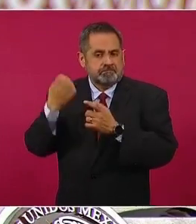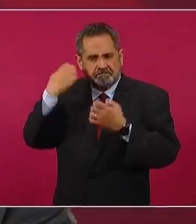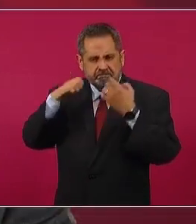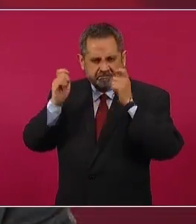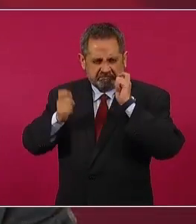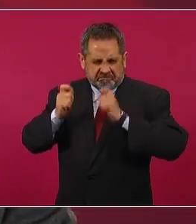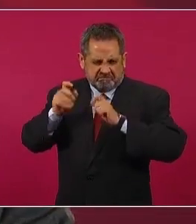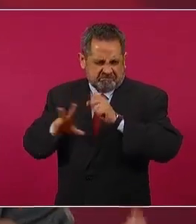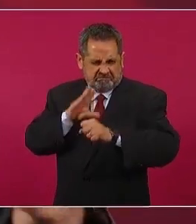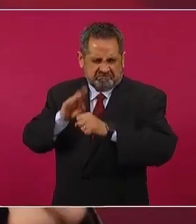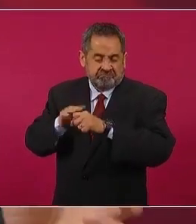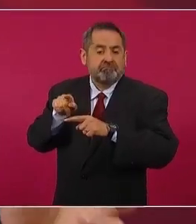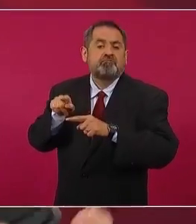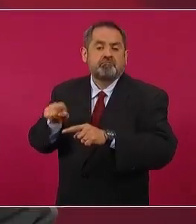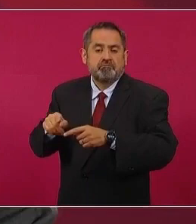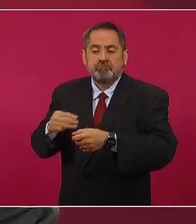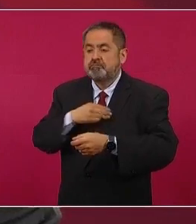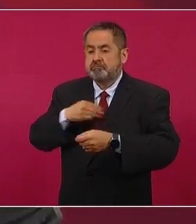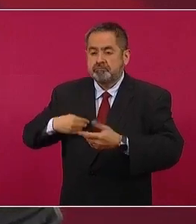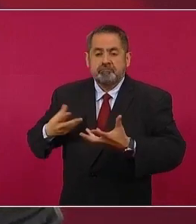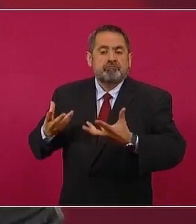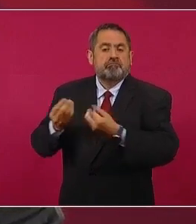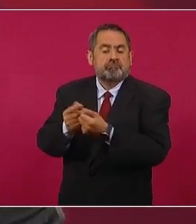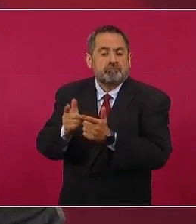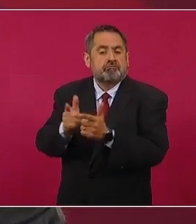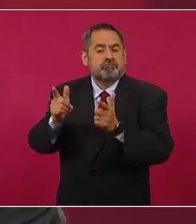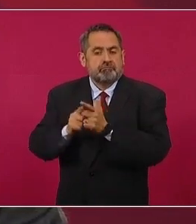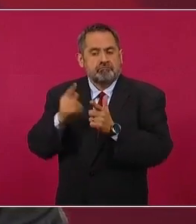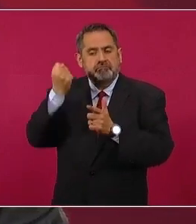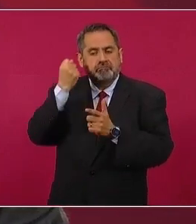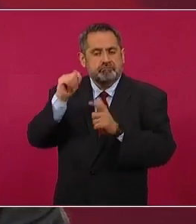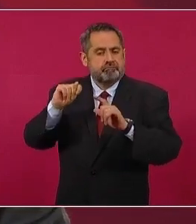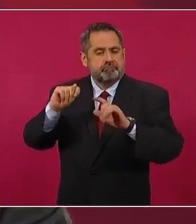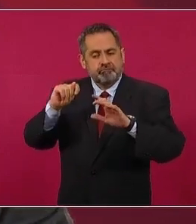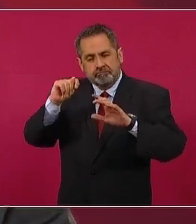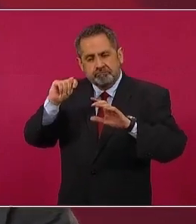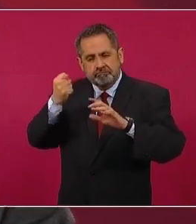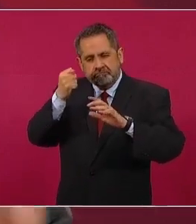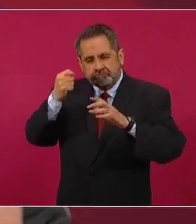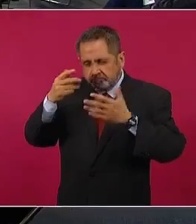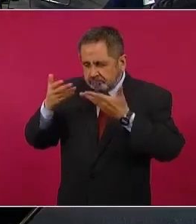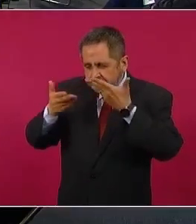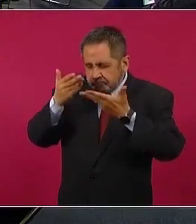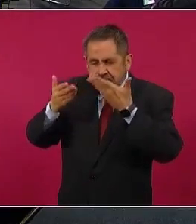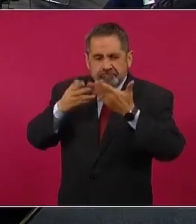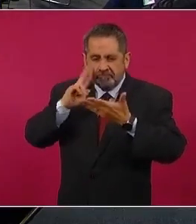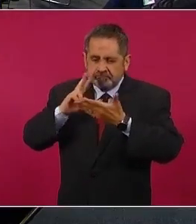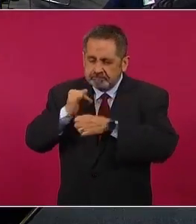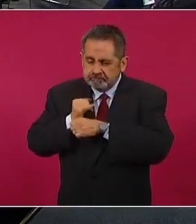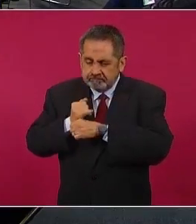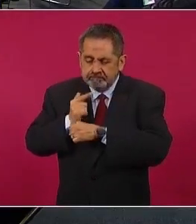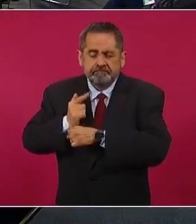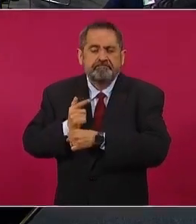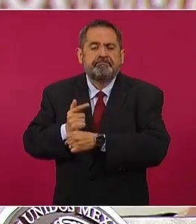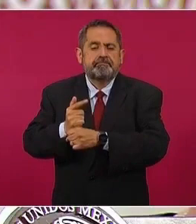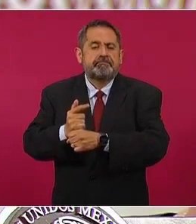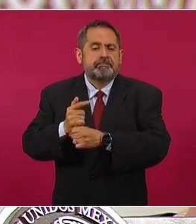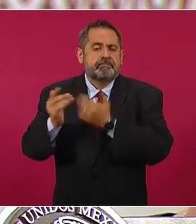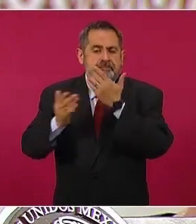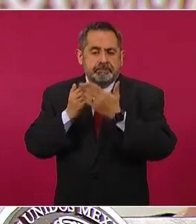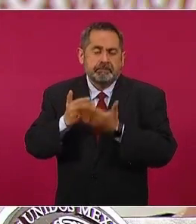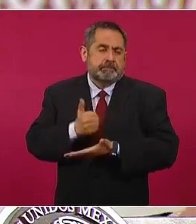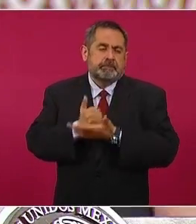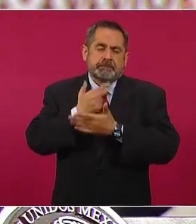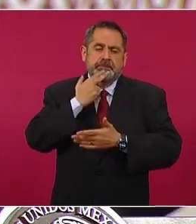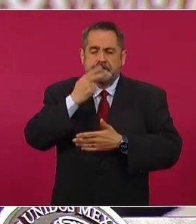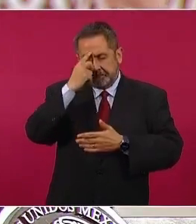ciencias de la salud que forman parte de un grupo técnico de análisis que nos ha ayudado mucho a facilitar el proceso de la